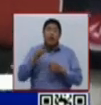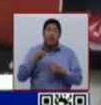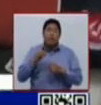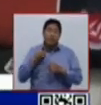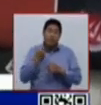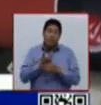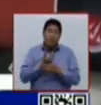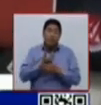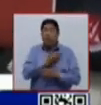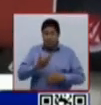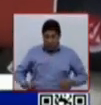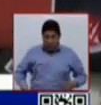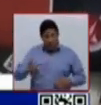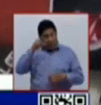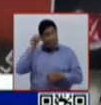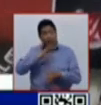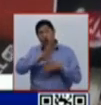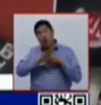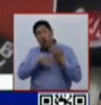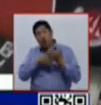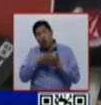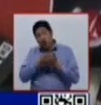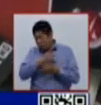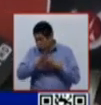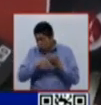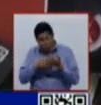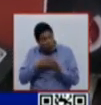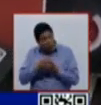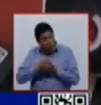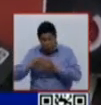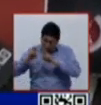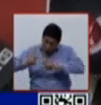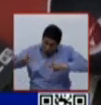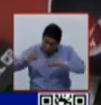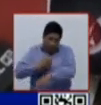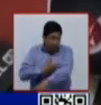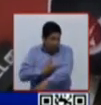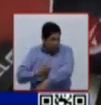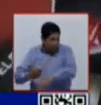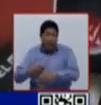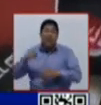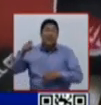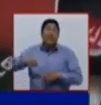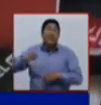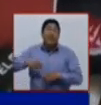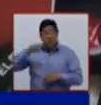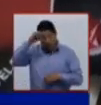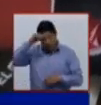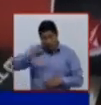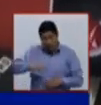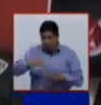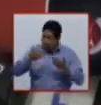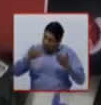Catacora, todos los exámenes que requiere el paciente ya están pagados, ya están comprometidos.